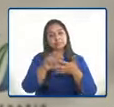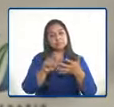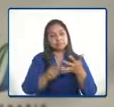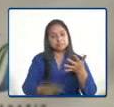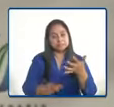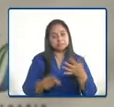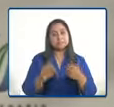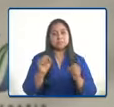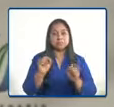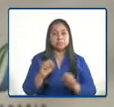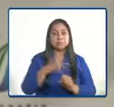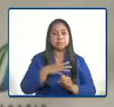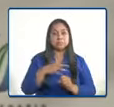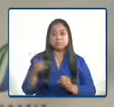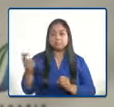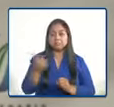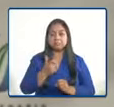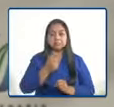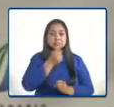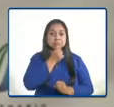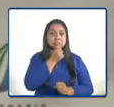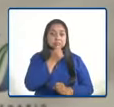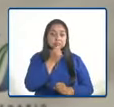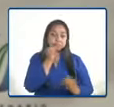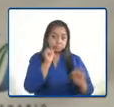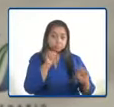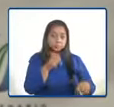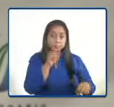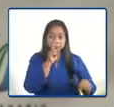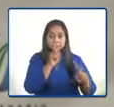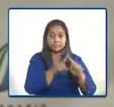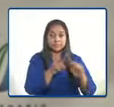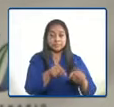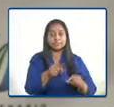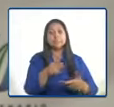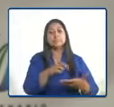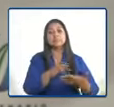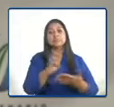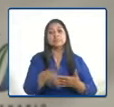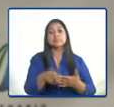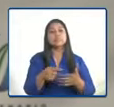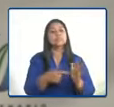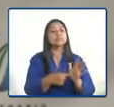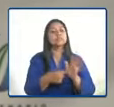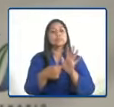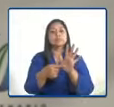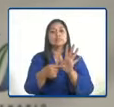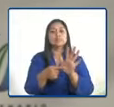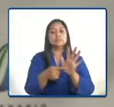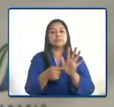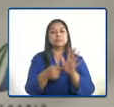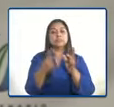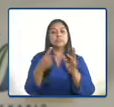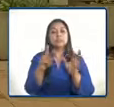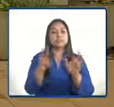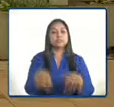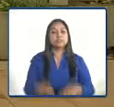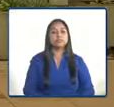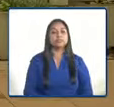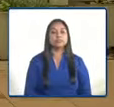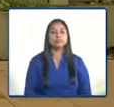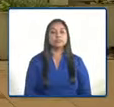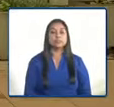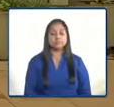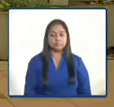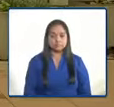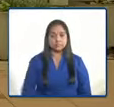podemos obtener ingresos privativos a través de los programas que ponemos a disposición de las personas. Muchas